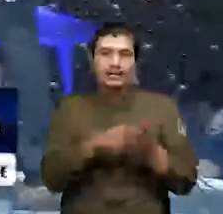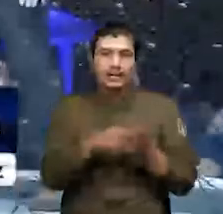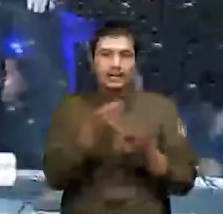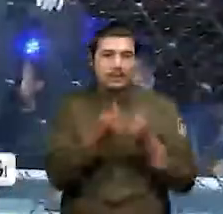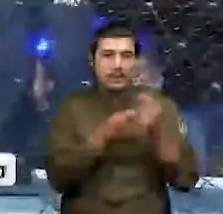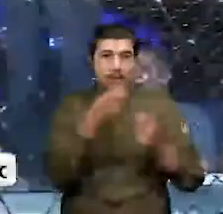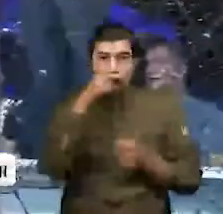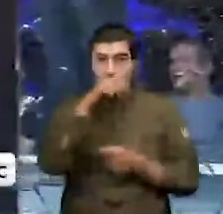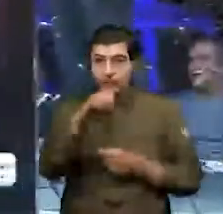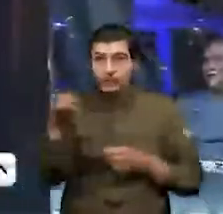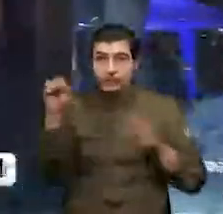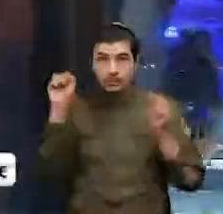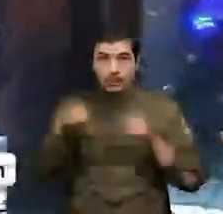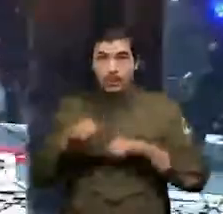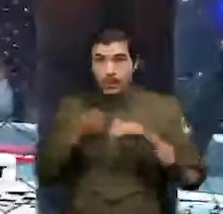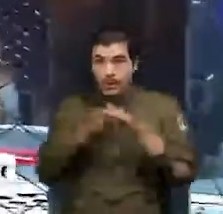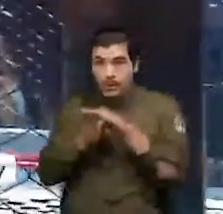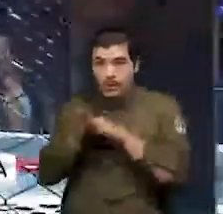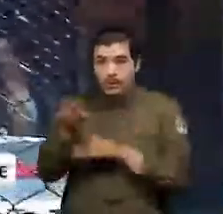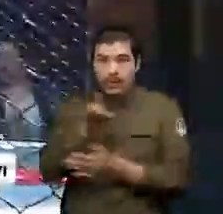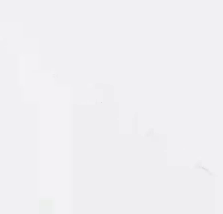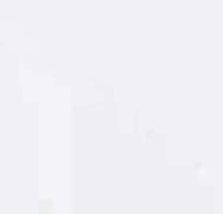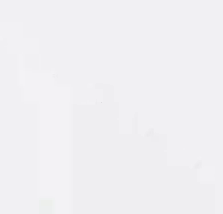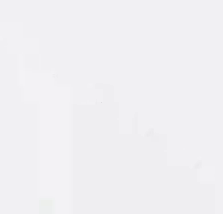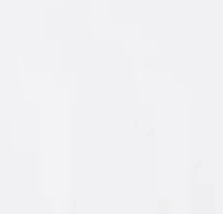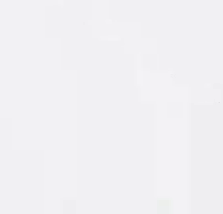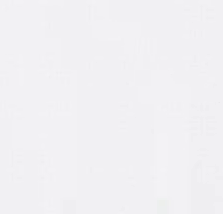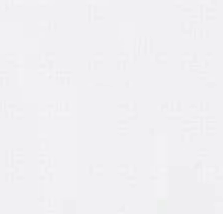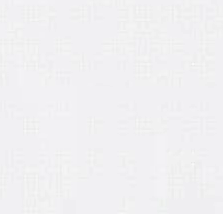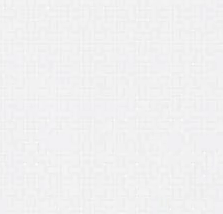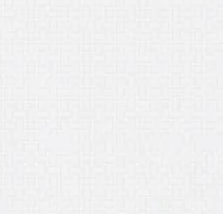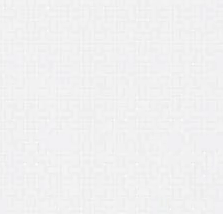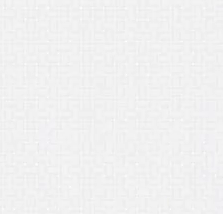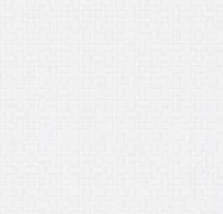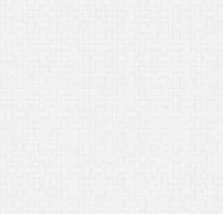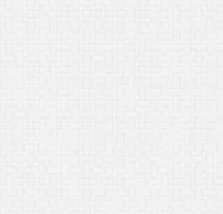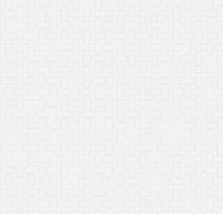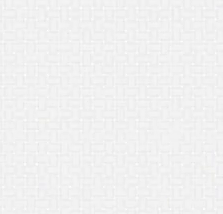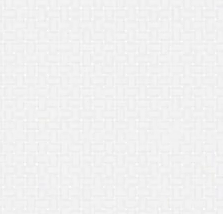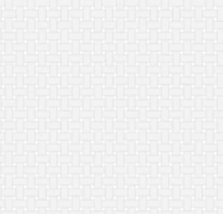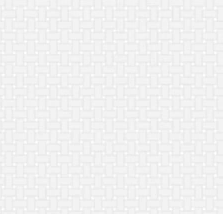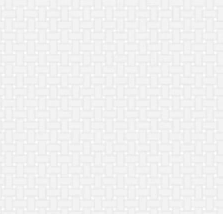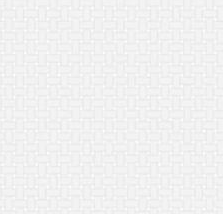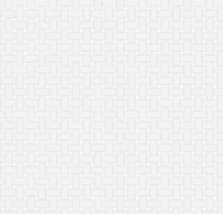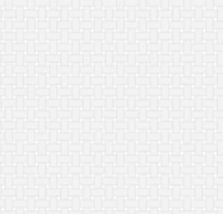podrán ingresar gratis en compañía de un adulto ganando poco